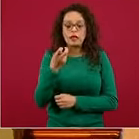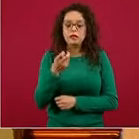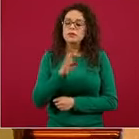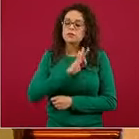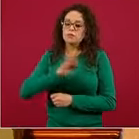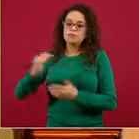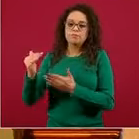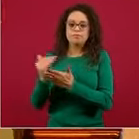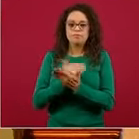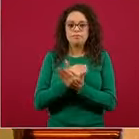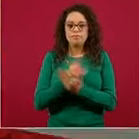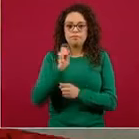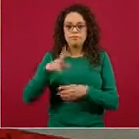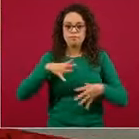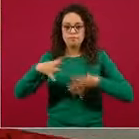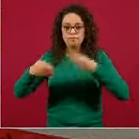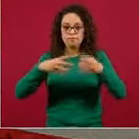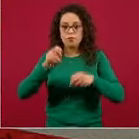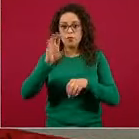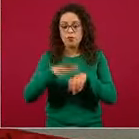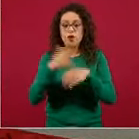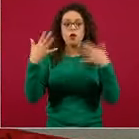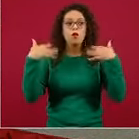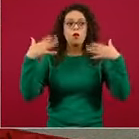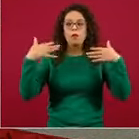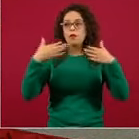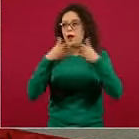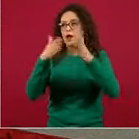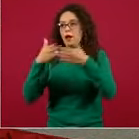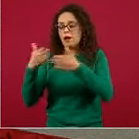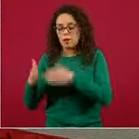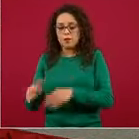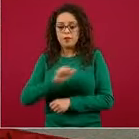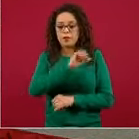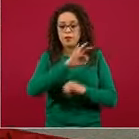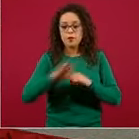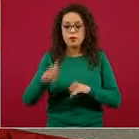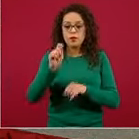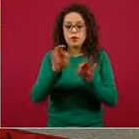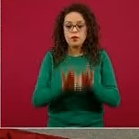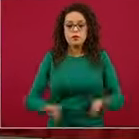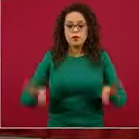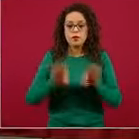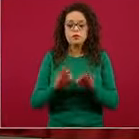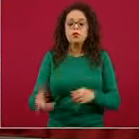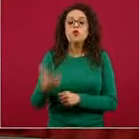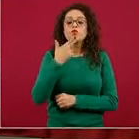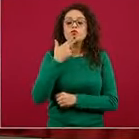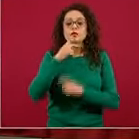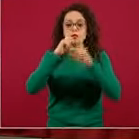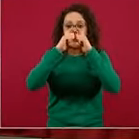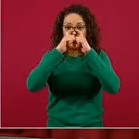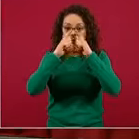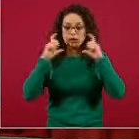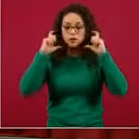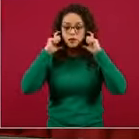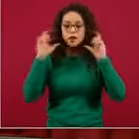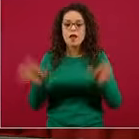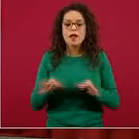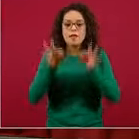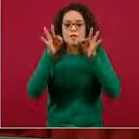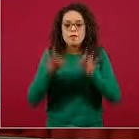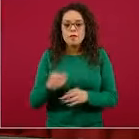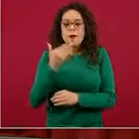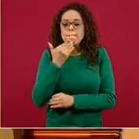el riesgo de una transmisión. Y finalmente, muy importante, usa tu cubreboca correctamente, también sobre